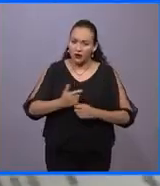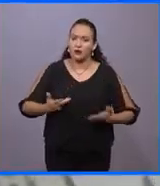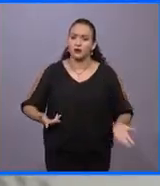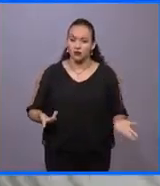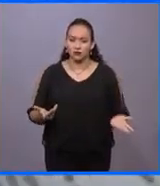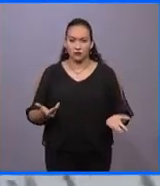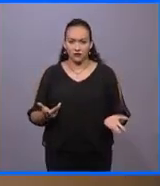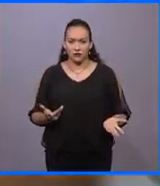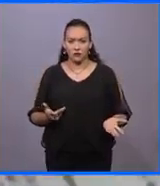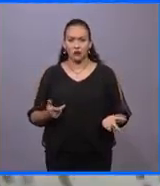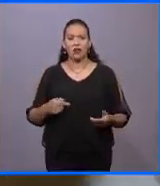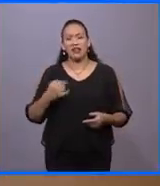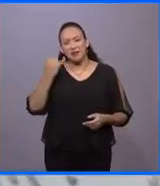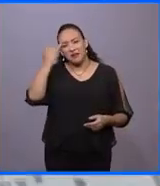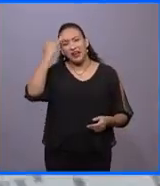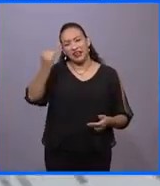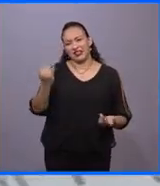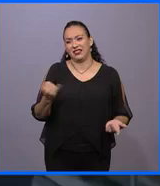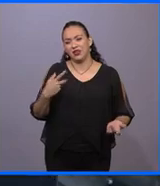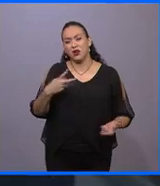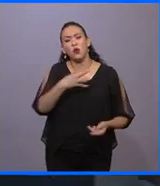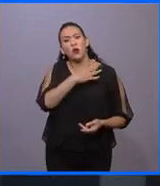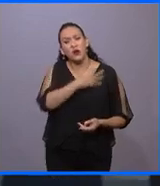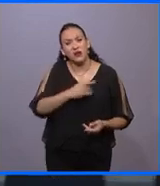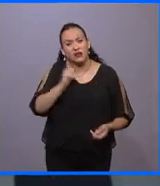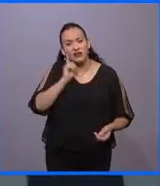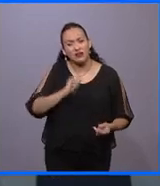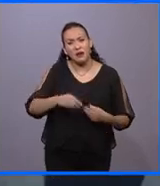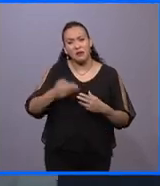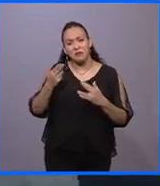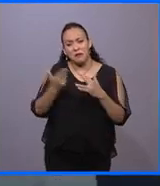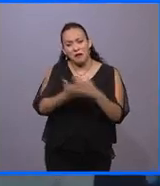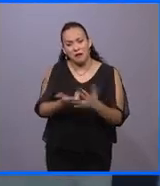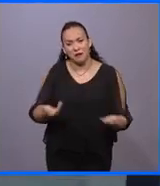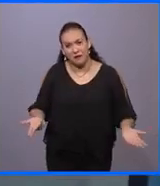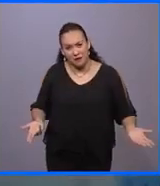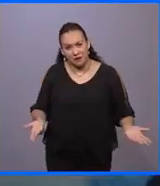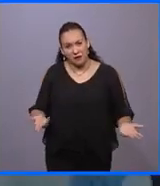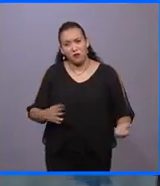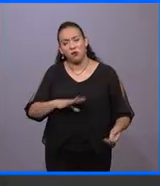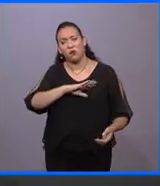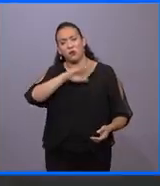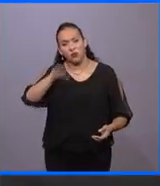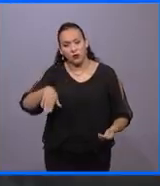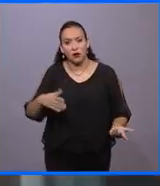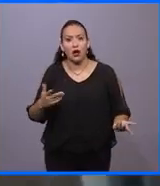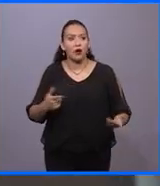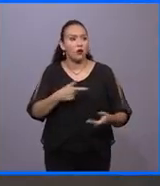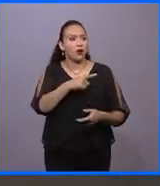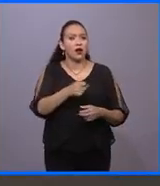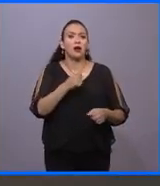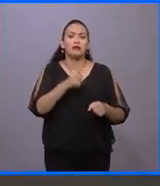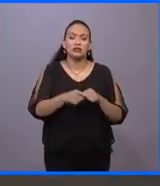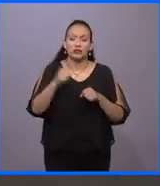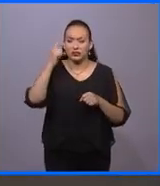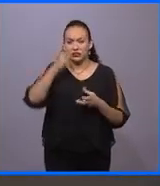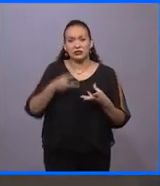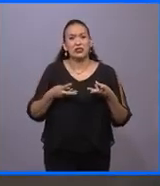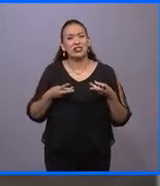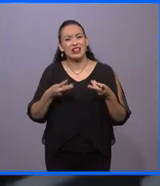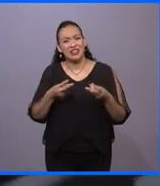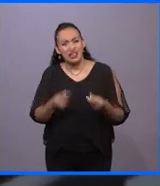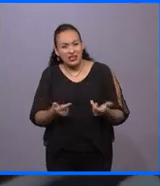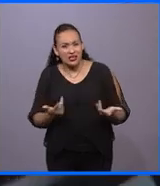elementos relativos a la extensión y naturaleza de los daños causados, la posibilidad de rehabilitación, la pérdida de oportunidades, los daños materiales